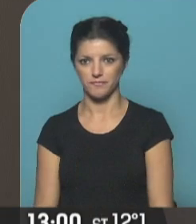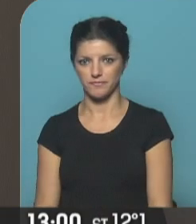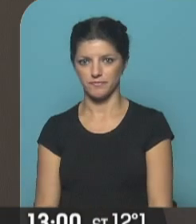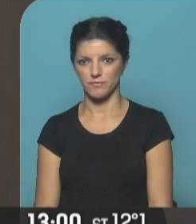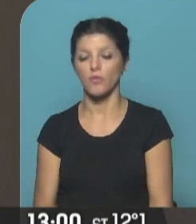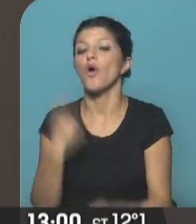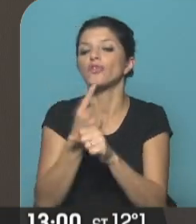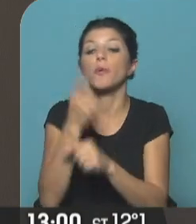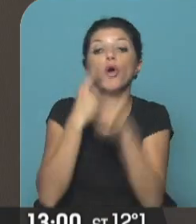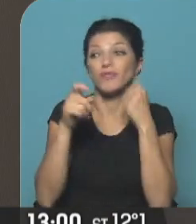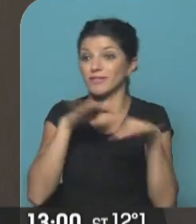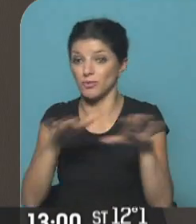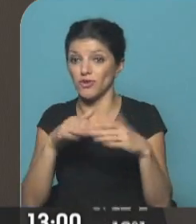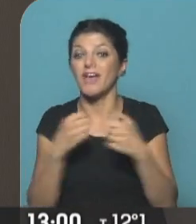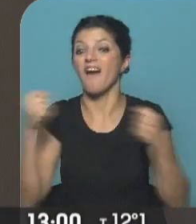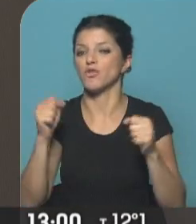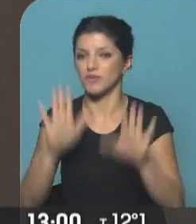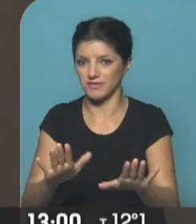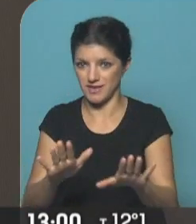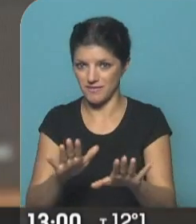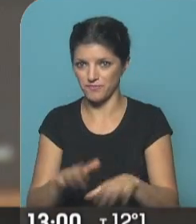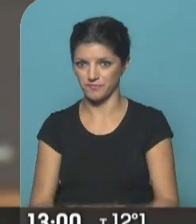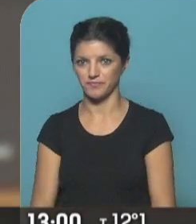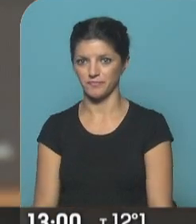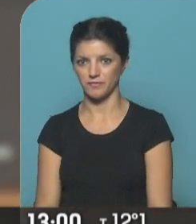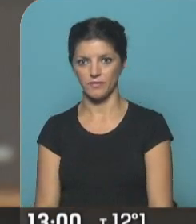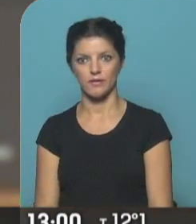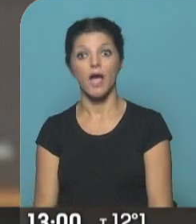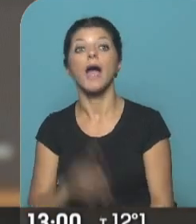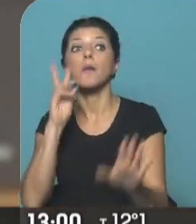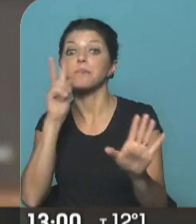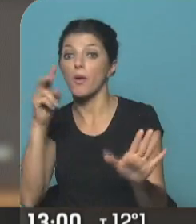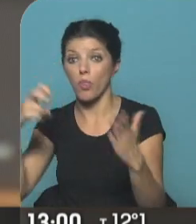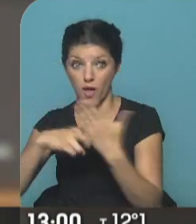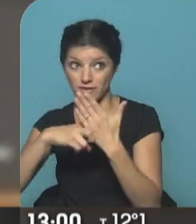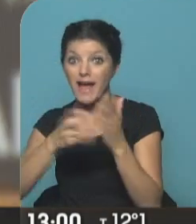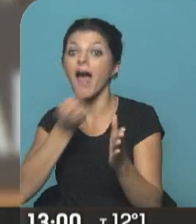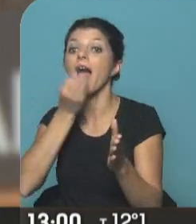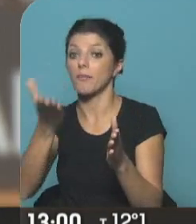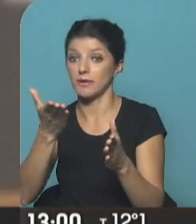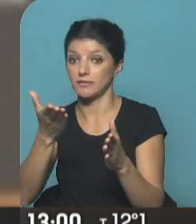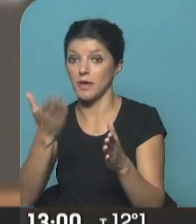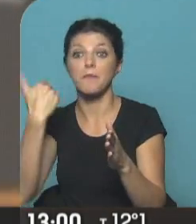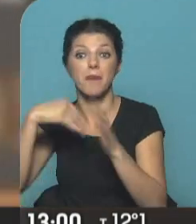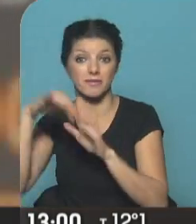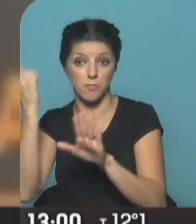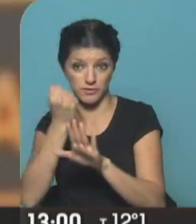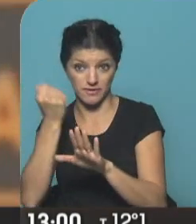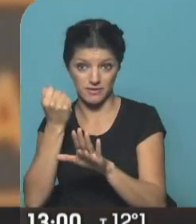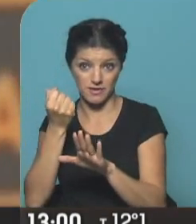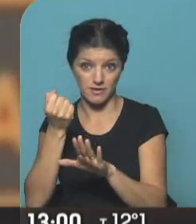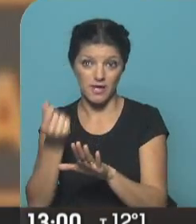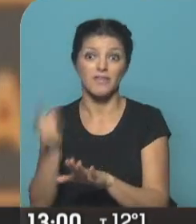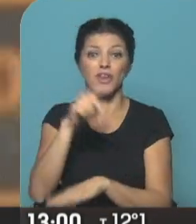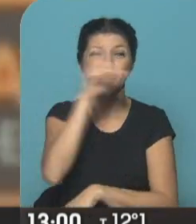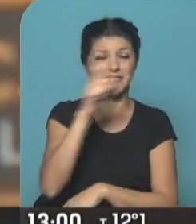la situación y se toman medidas casi desesperadas. Sí, que habría que ver una vez que hable la fiscal si finalmente no termina siendo mucho más fuerte que las escenas de los más de